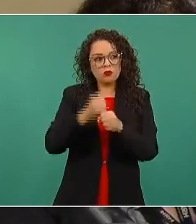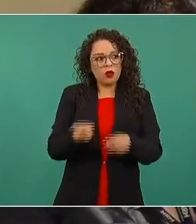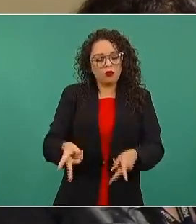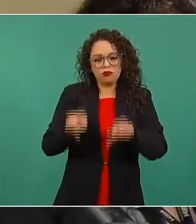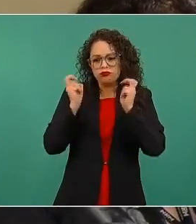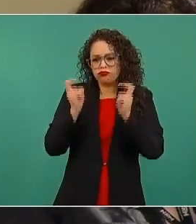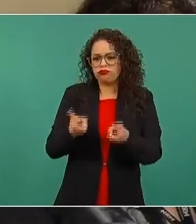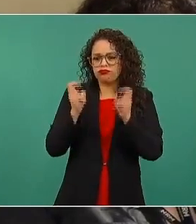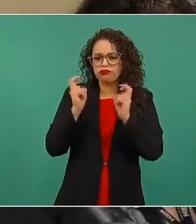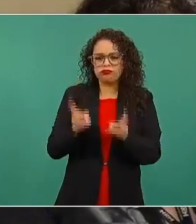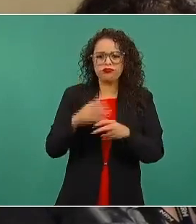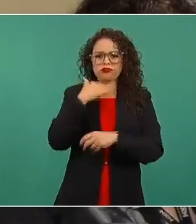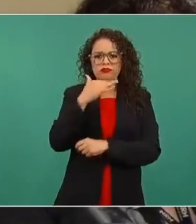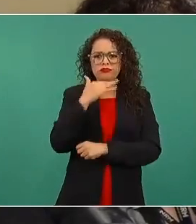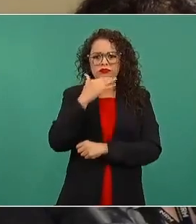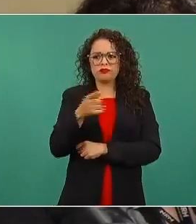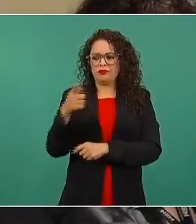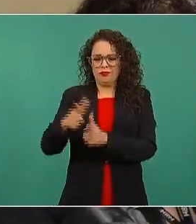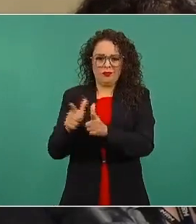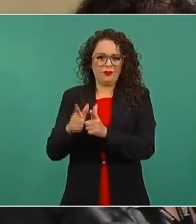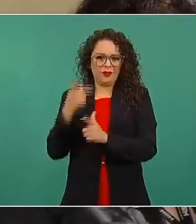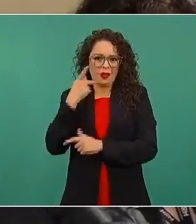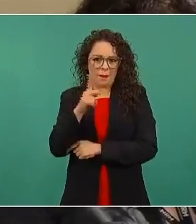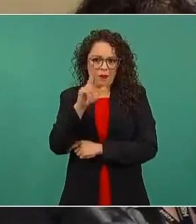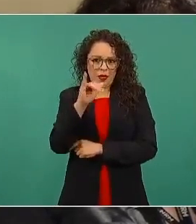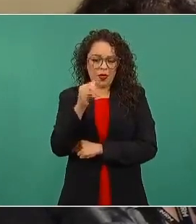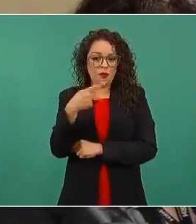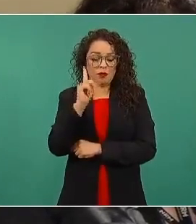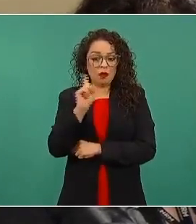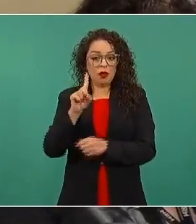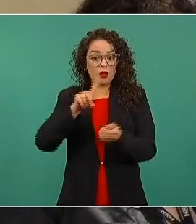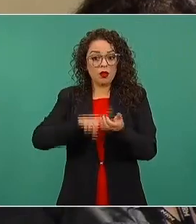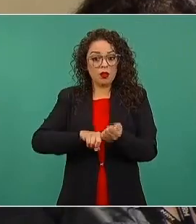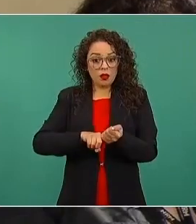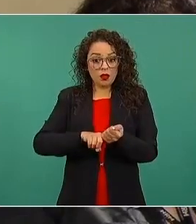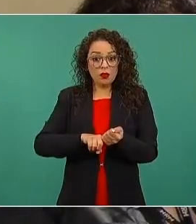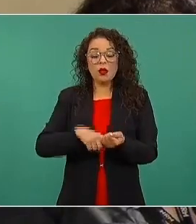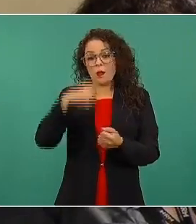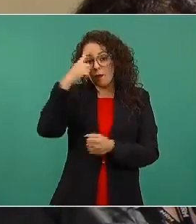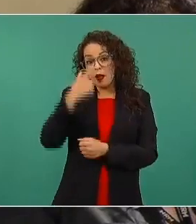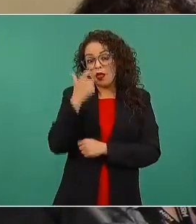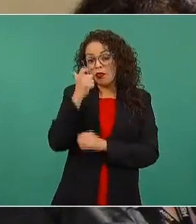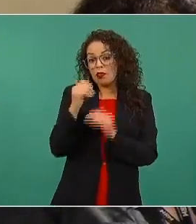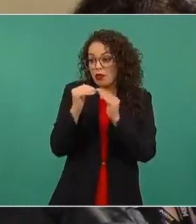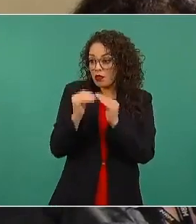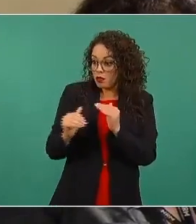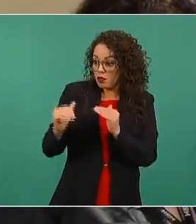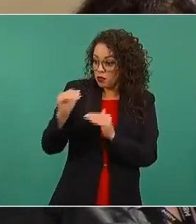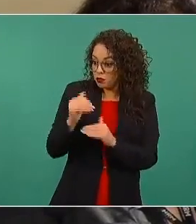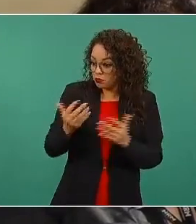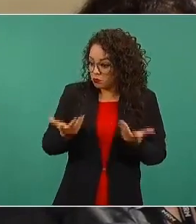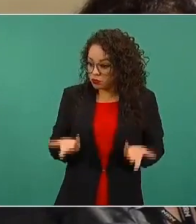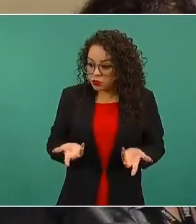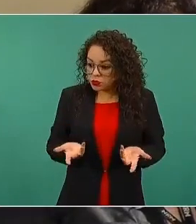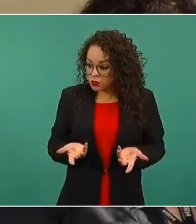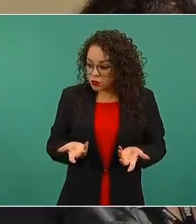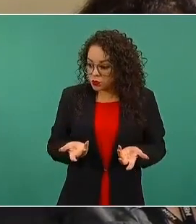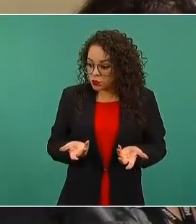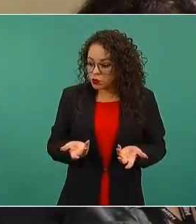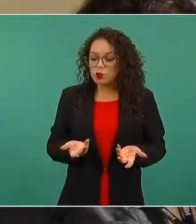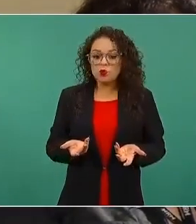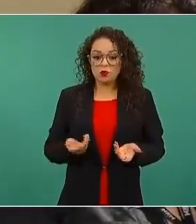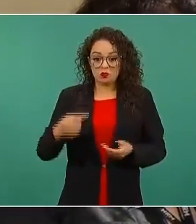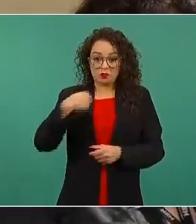Y resulta que era para aumentarle las cuotas. El aguaje siguió y bueno, pues yo creo que ahí